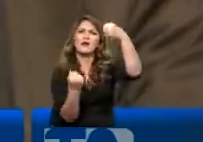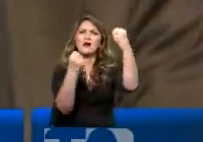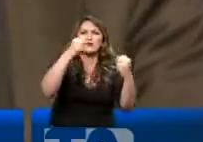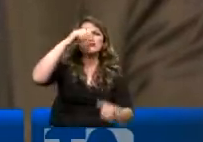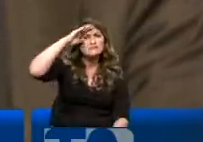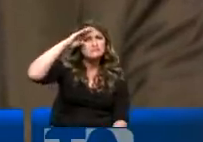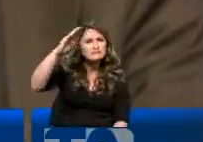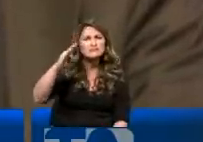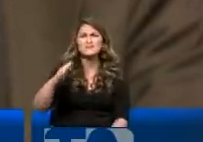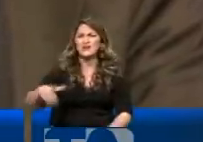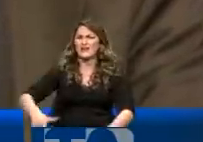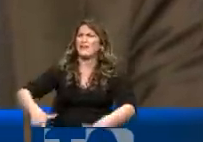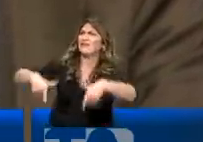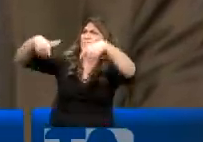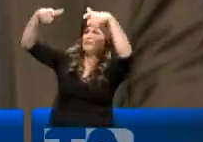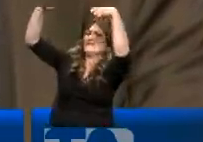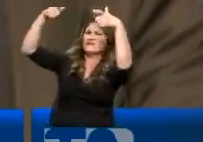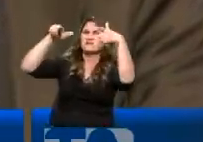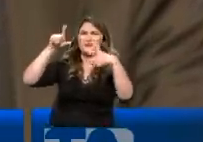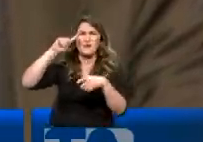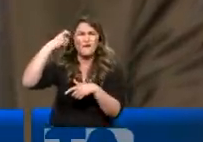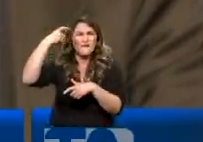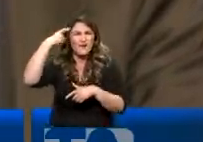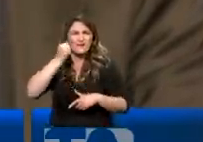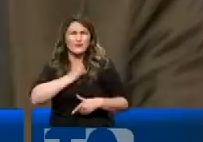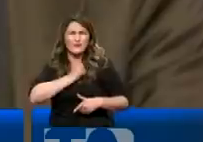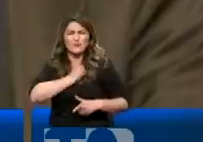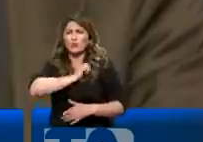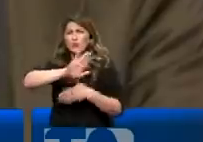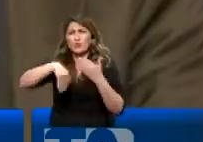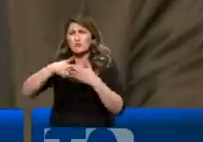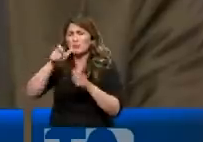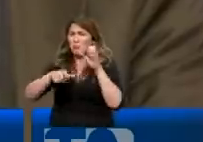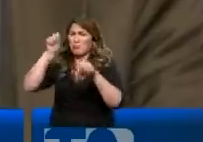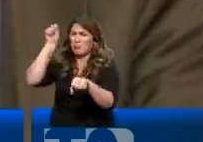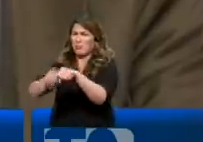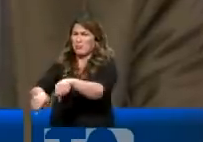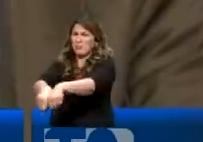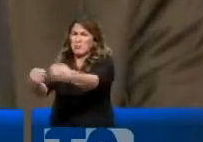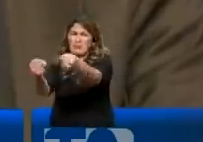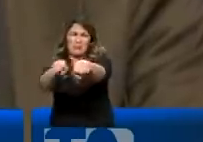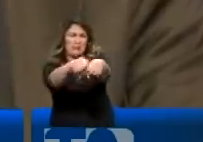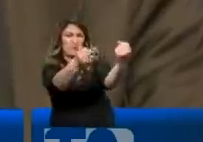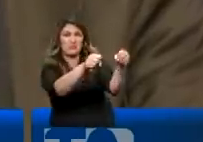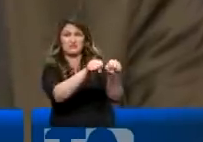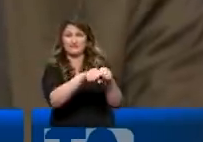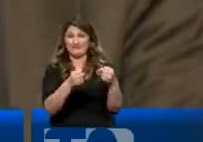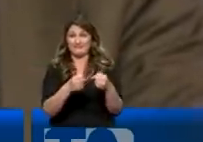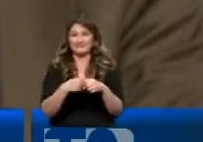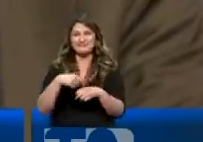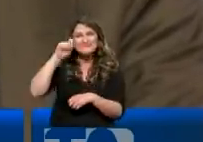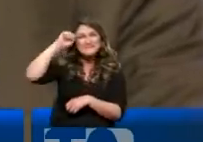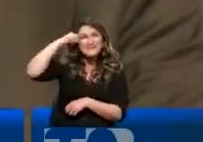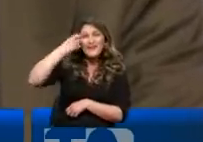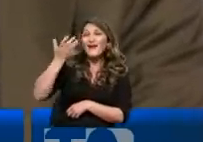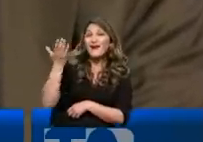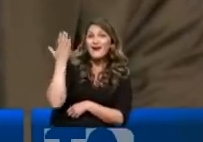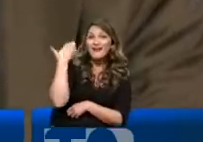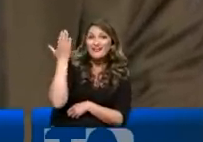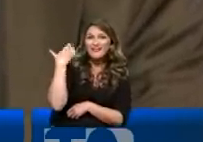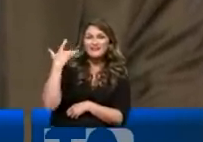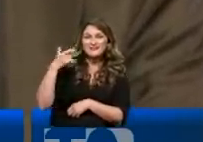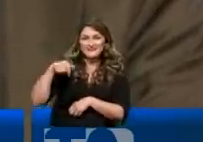justamente la intención de destruir esos medios que sirvieron precisamente para, en el año cuando hubo el terremoto, que sirvieron para